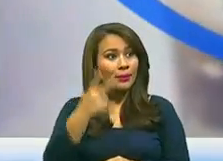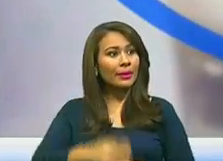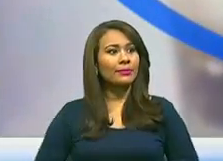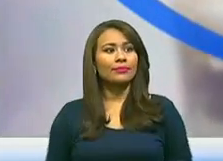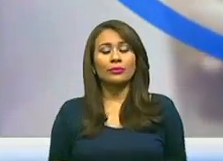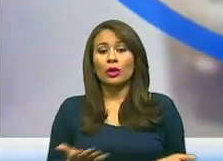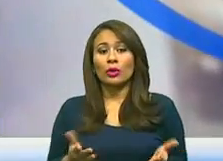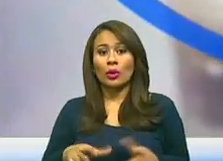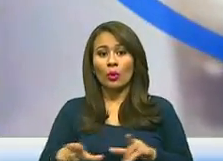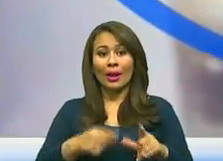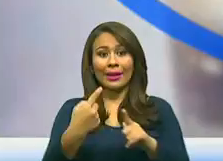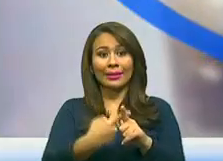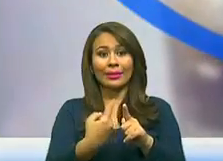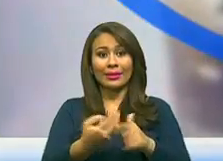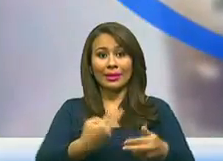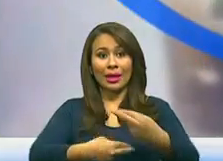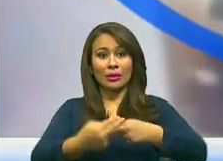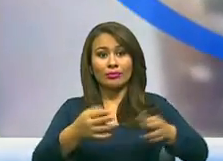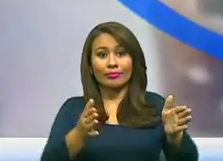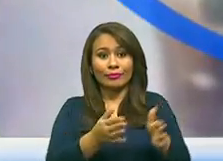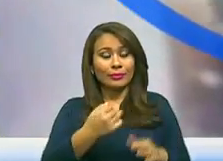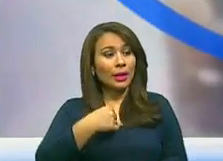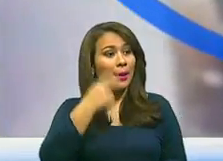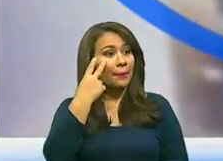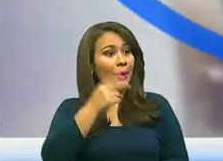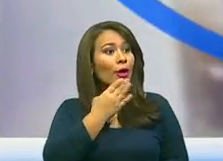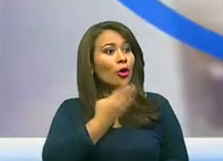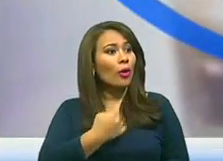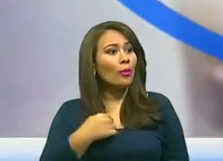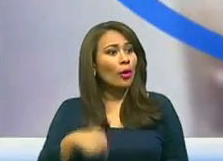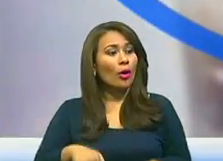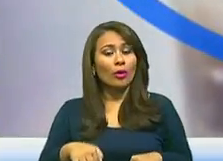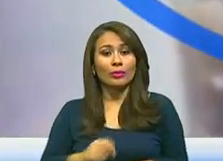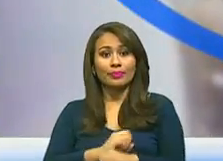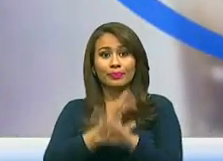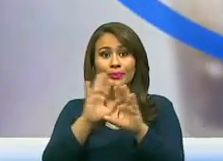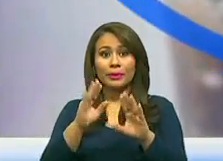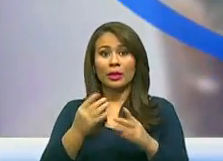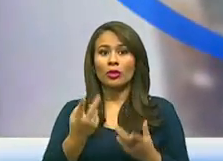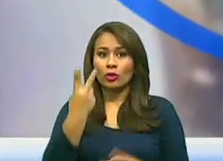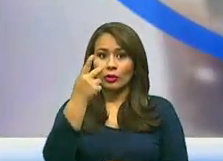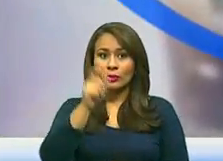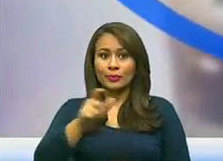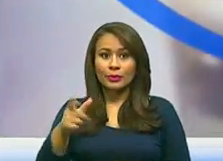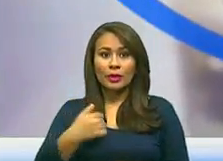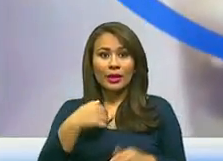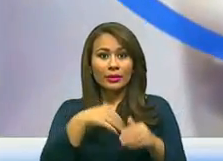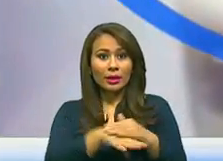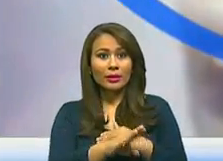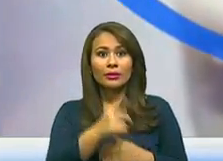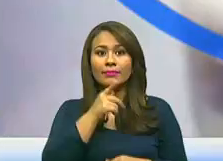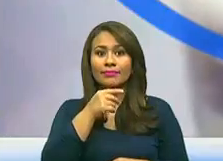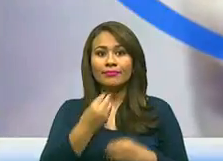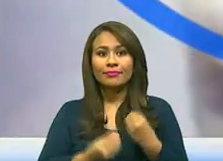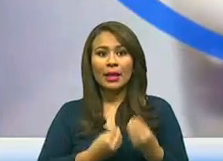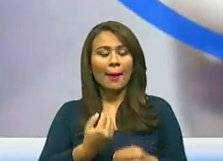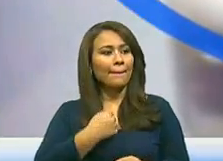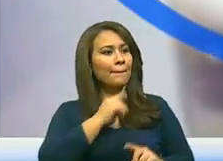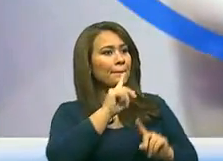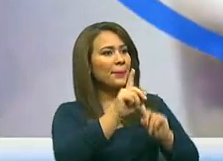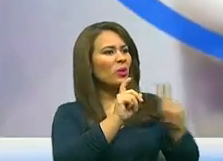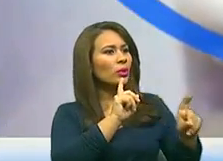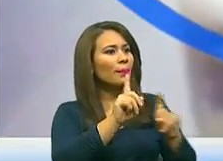local comercial permite observar cómo en principio dos de los tipos se encontraban dentro, aparentemente preguntando